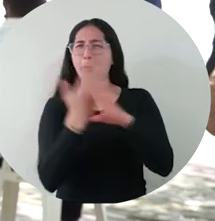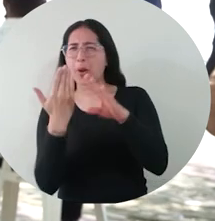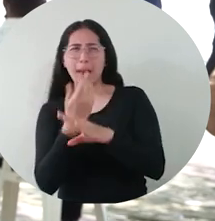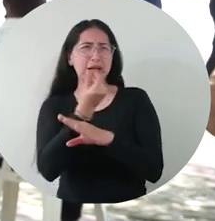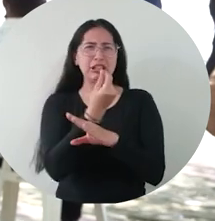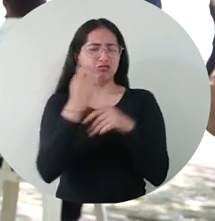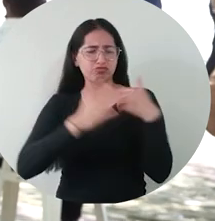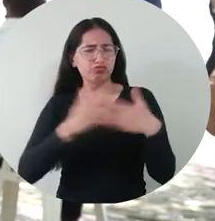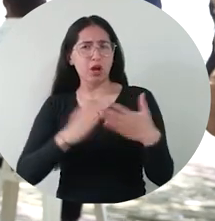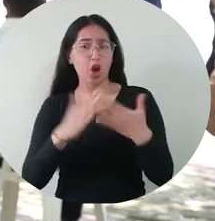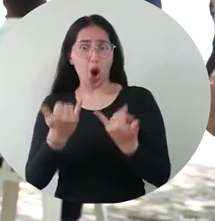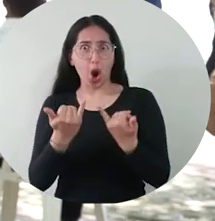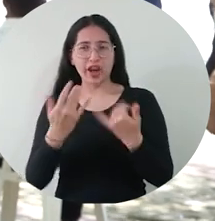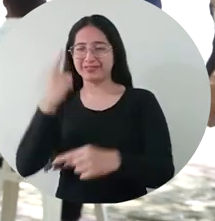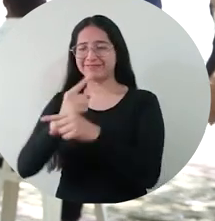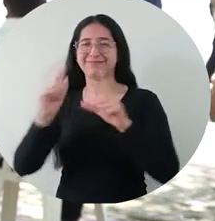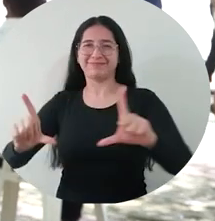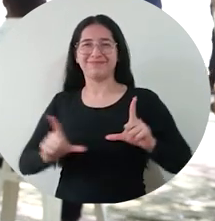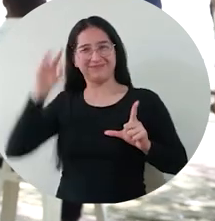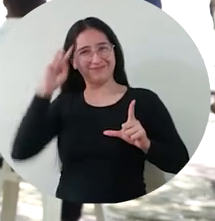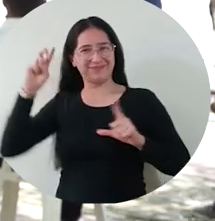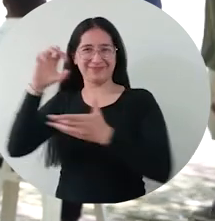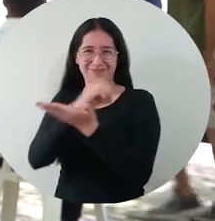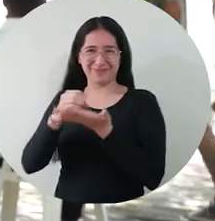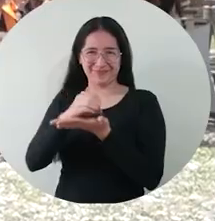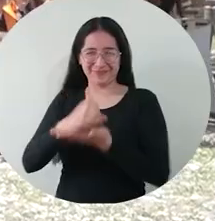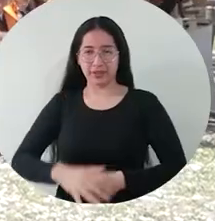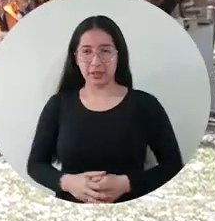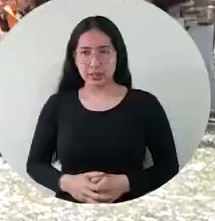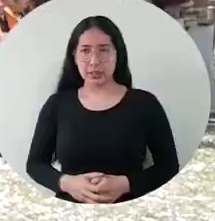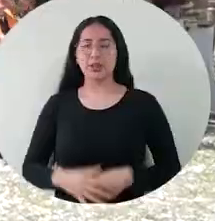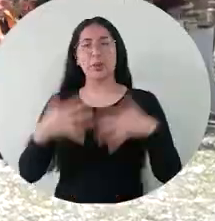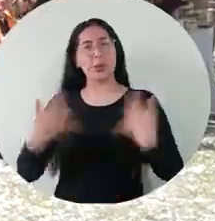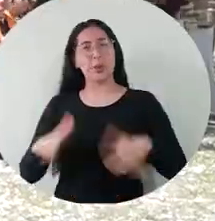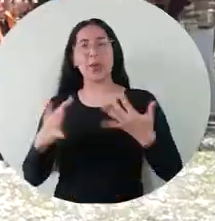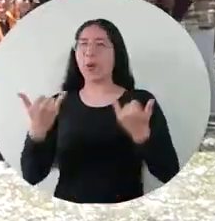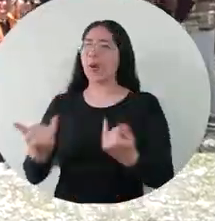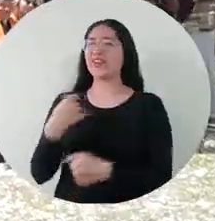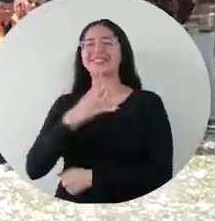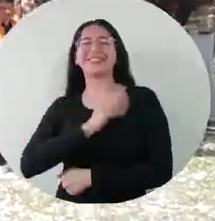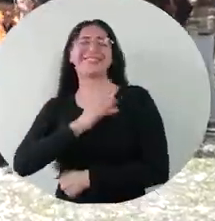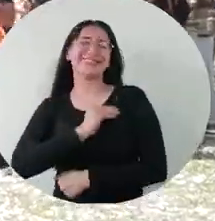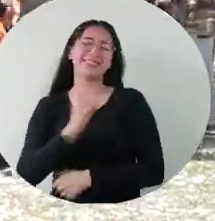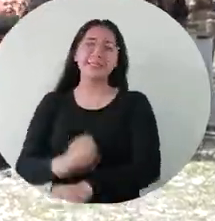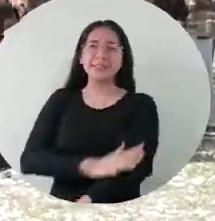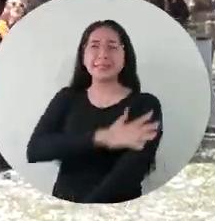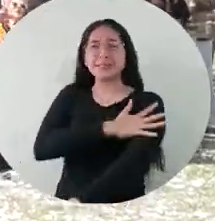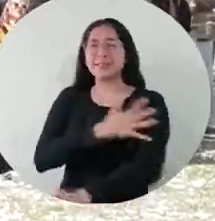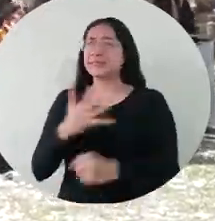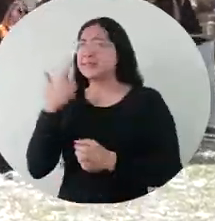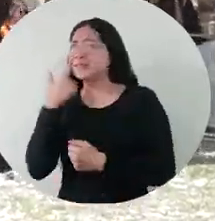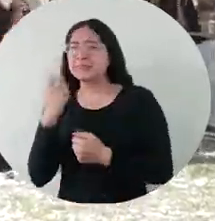los factores económicos, hoy Yadi logra su título de bióloga. Es una satisfacción, es una emoción. Me